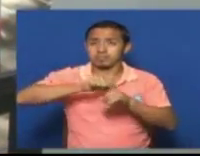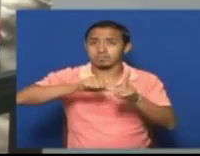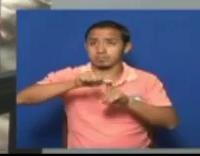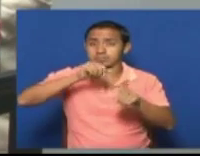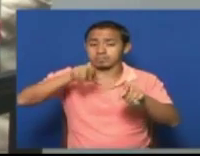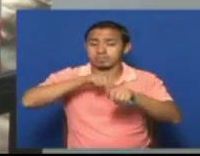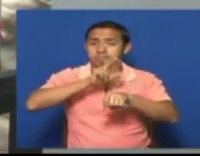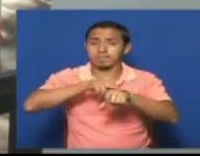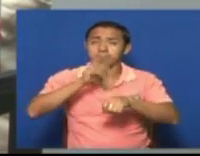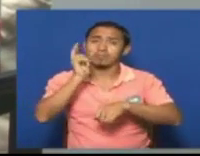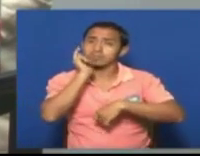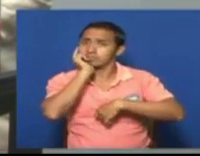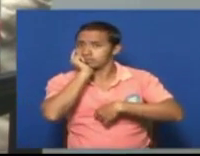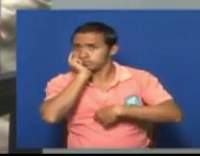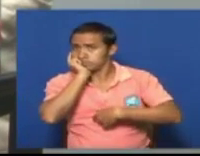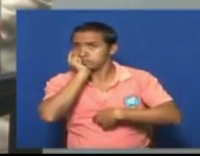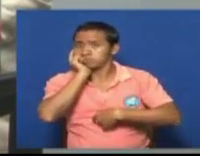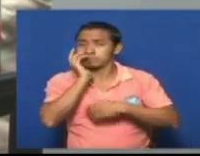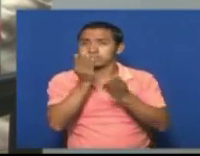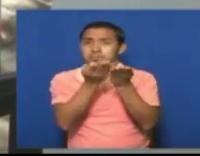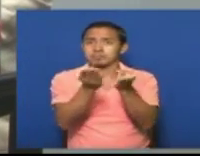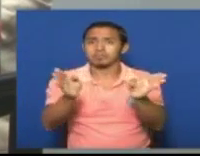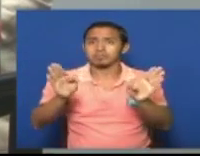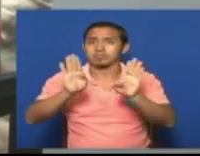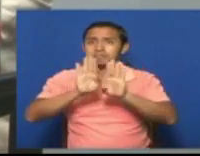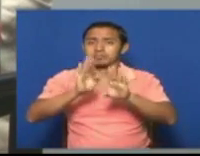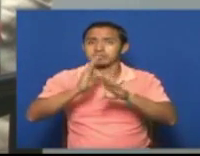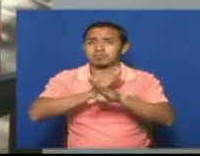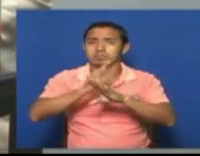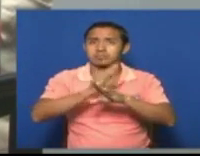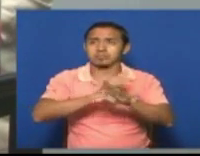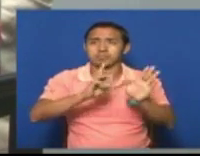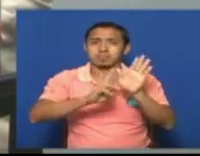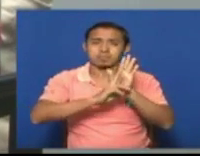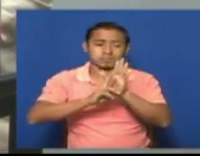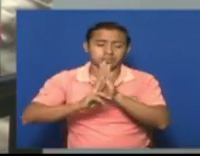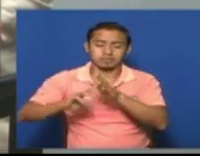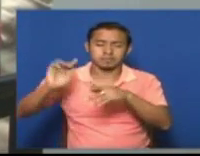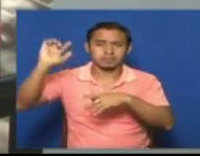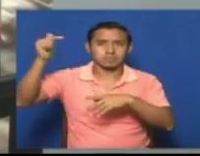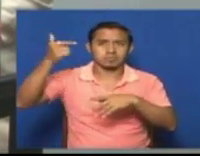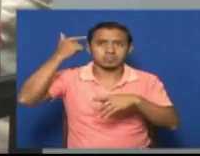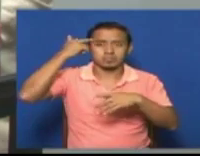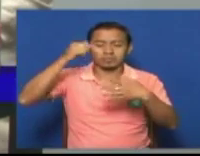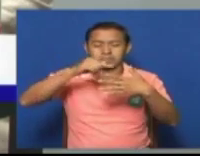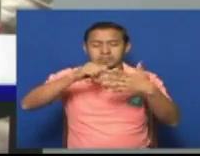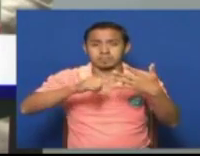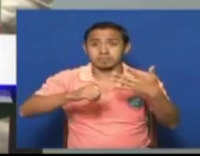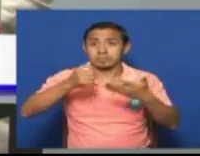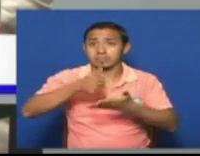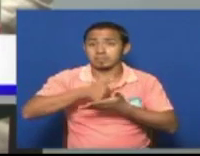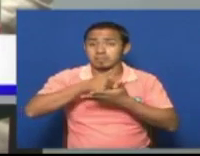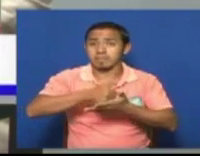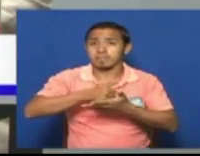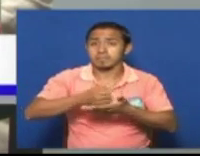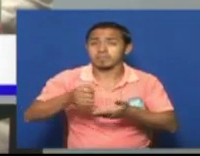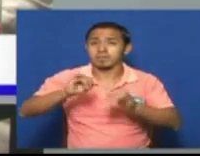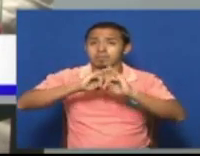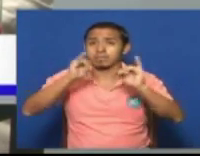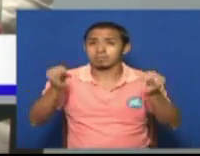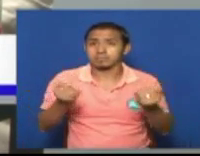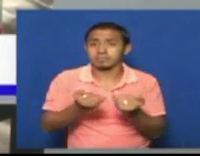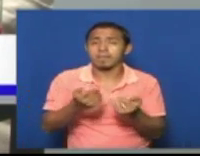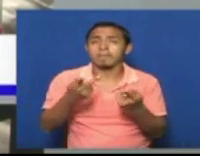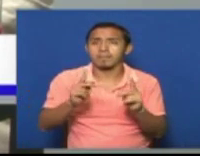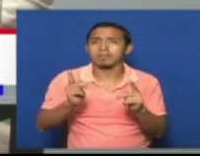auditorio rubén darío en la asamblea nacional vinieron representantes del estado de la sociedad de la cooperación internacional pero vamos a hacer